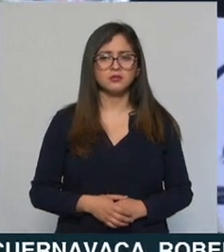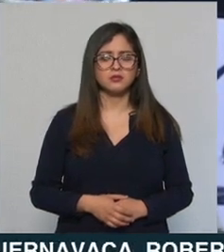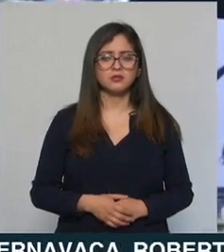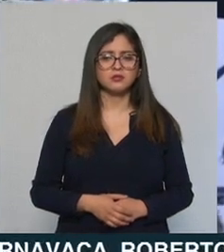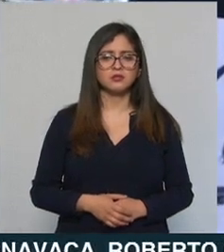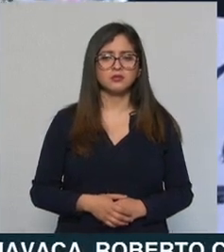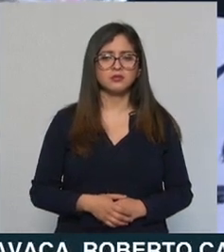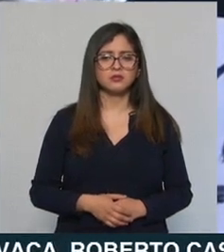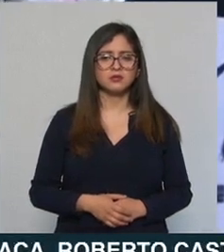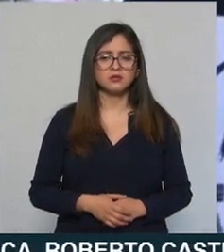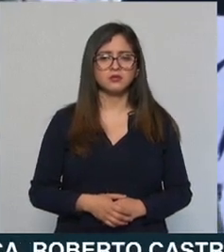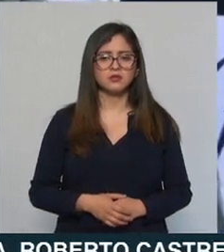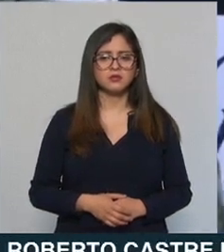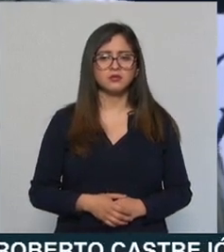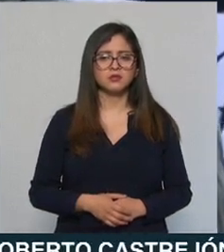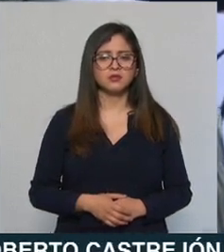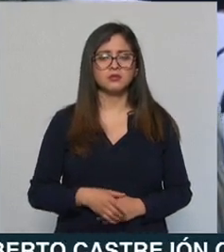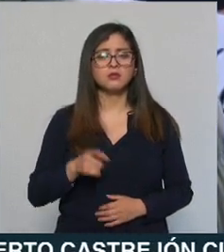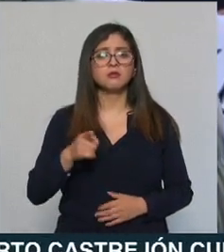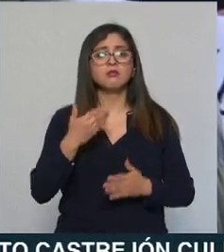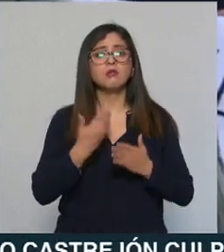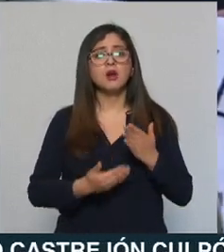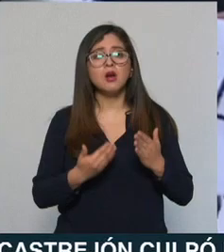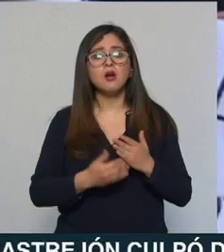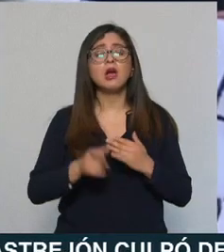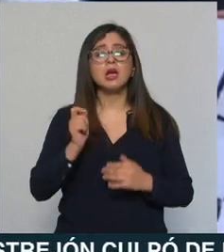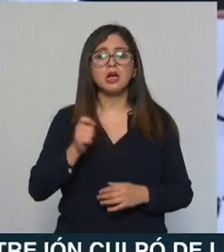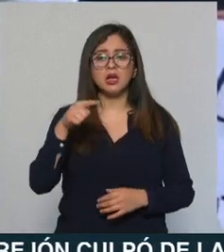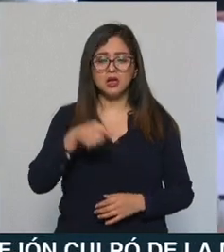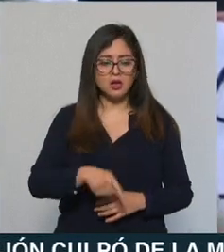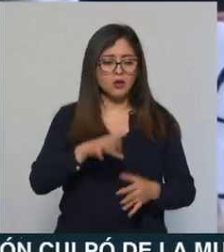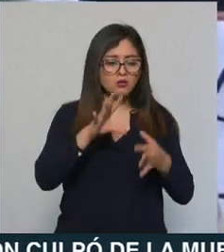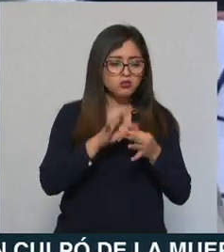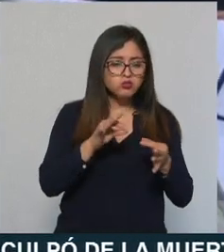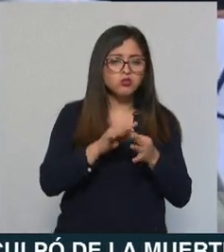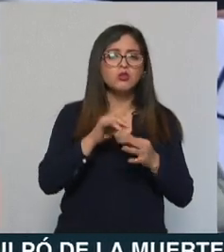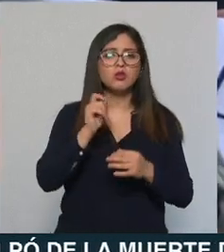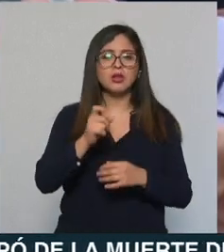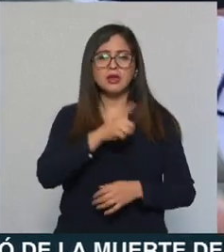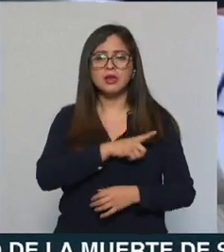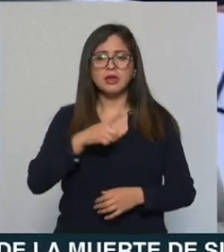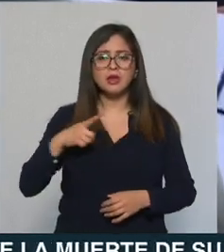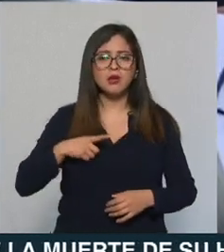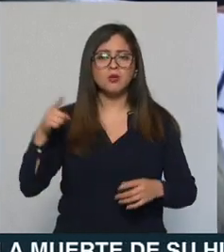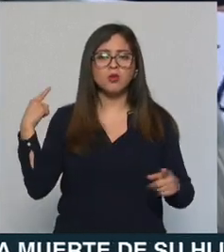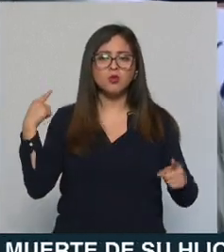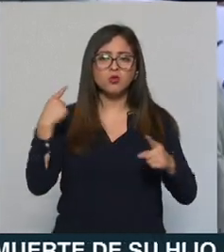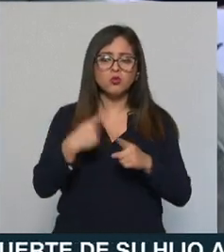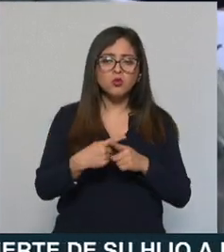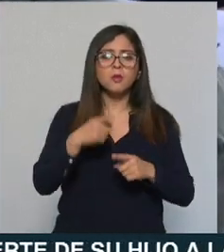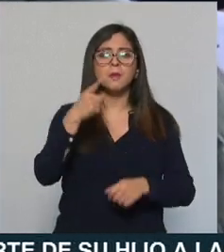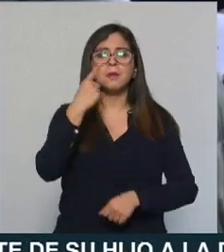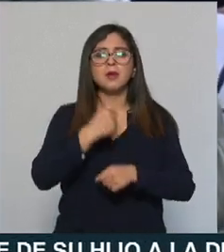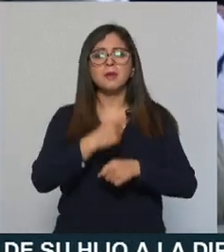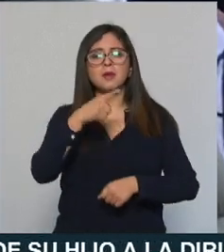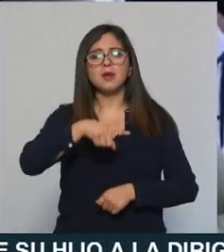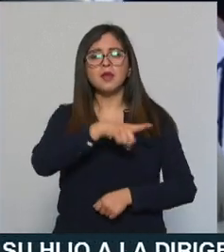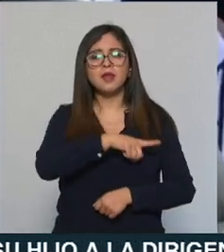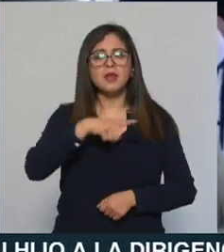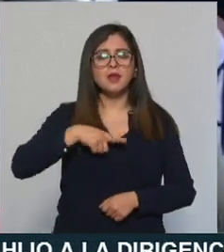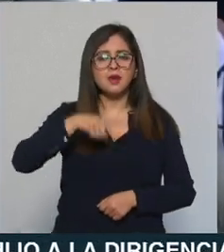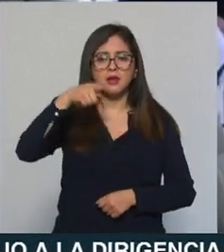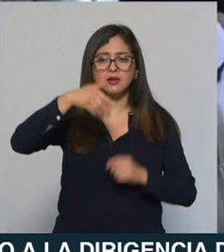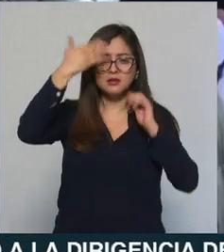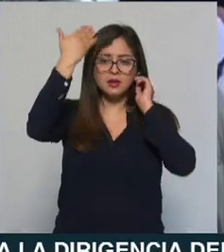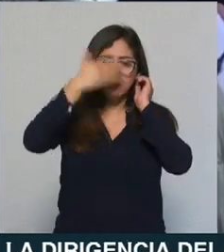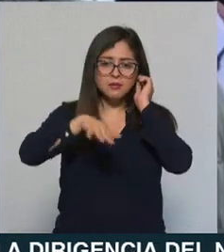estos asuntos tienen un proceso, según nos dicen. Tiene que haber una fundamentación, tiene que haber todo